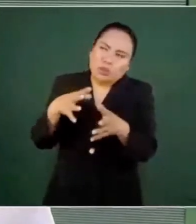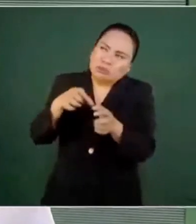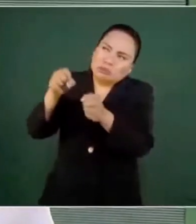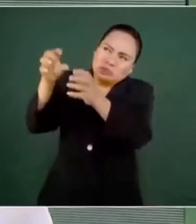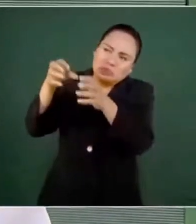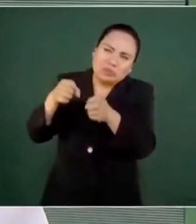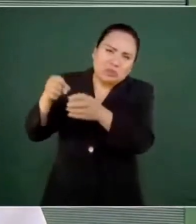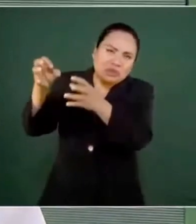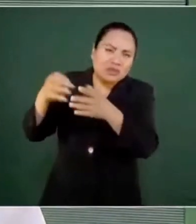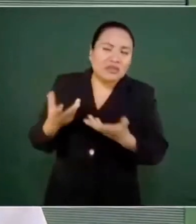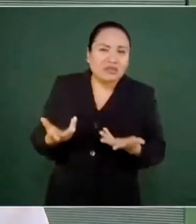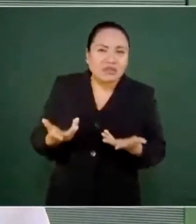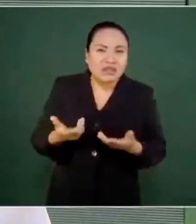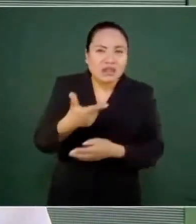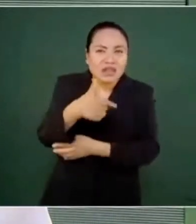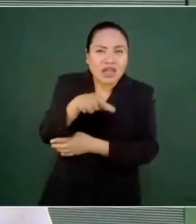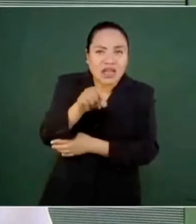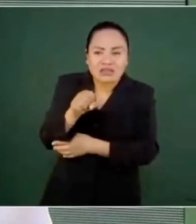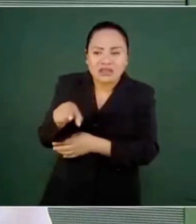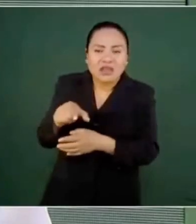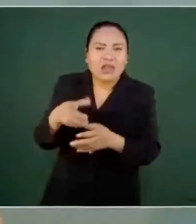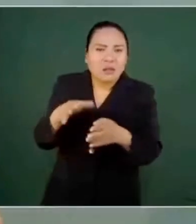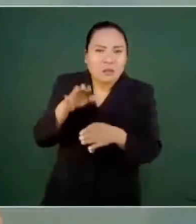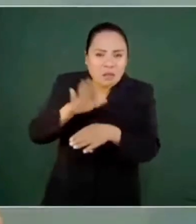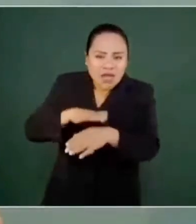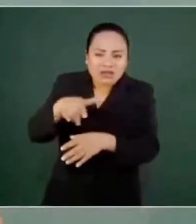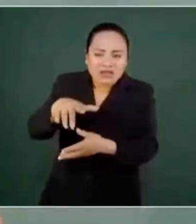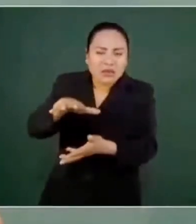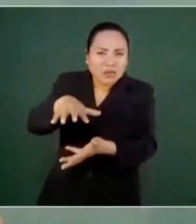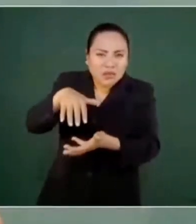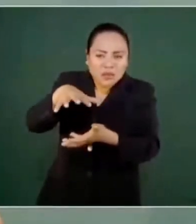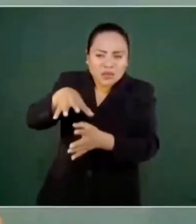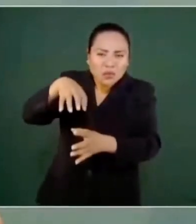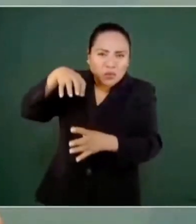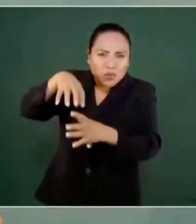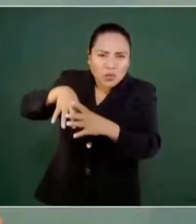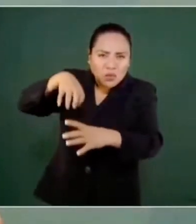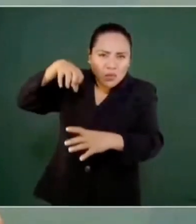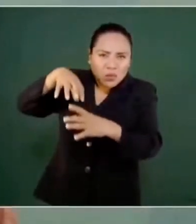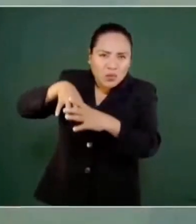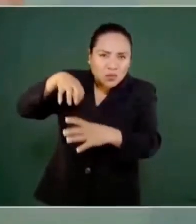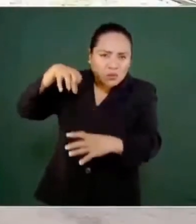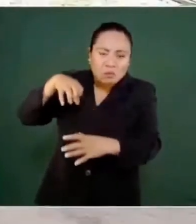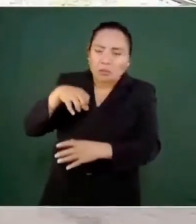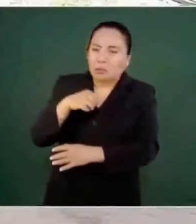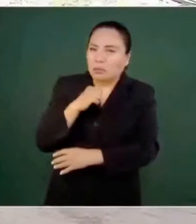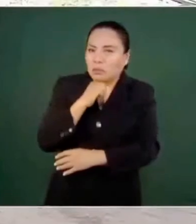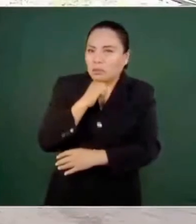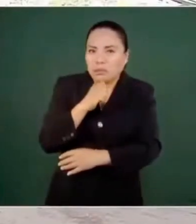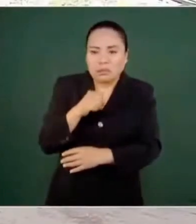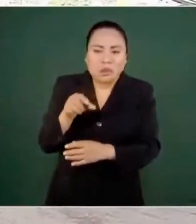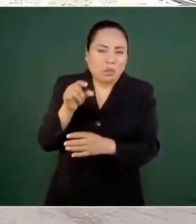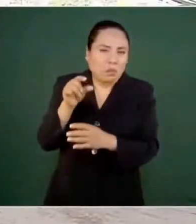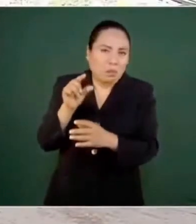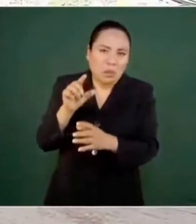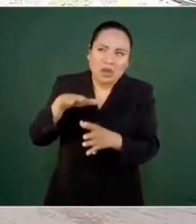no sacaron más gas. y